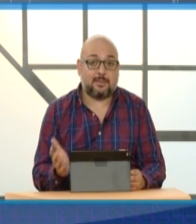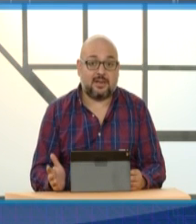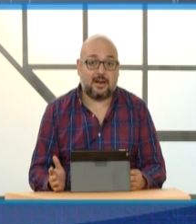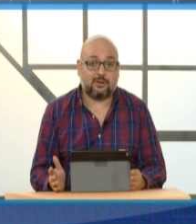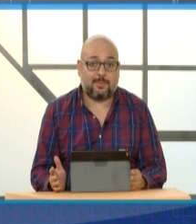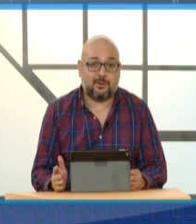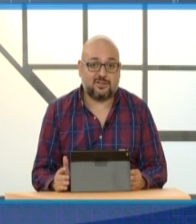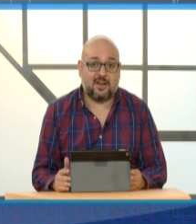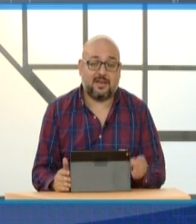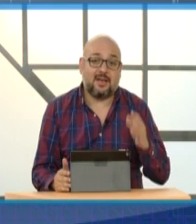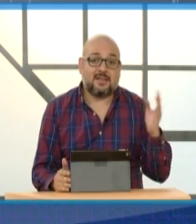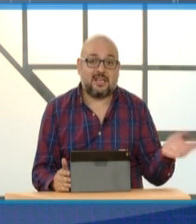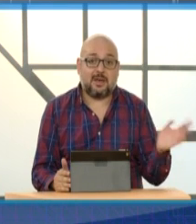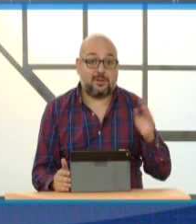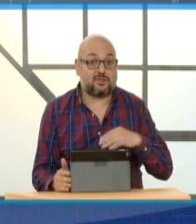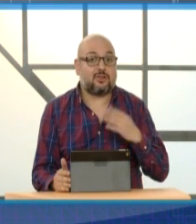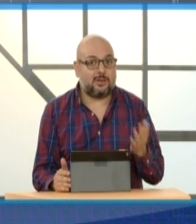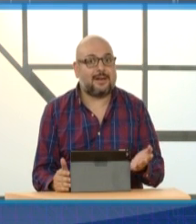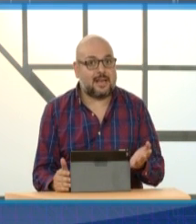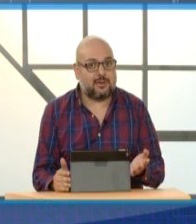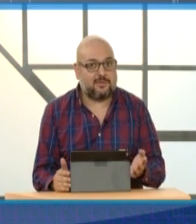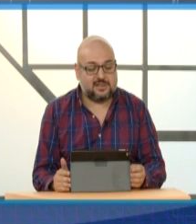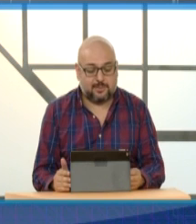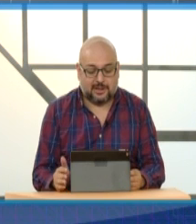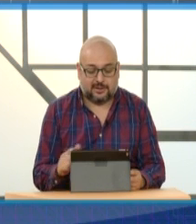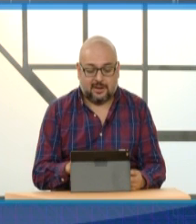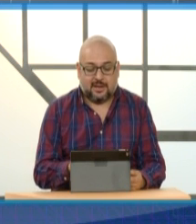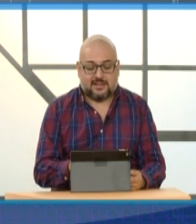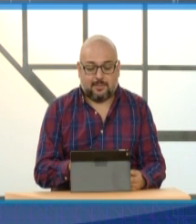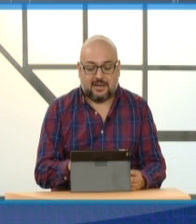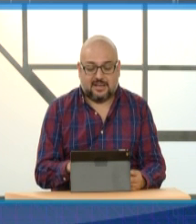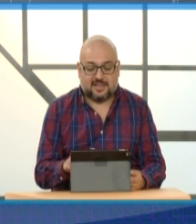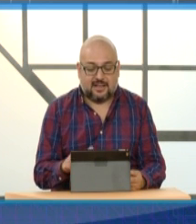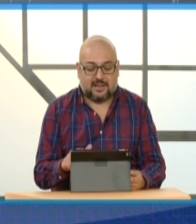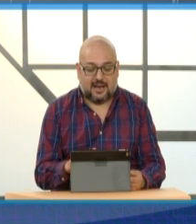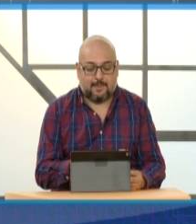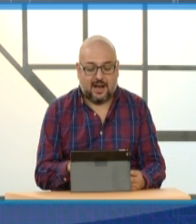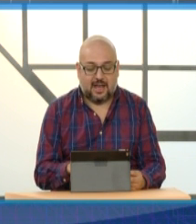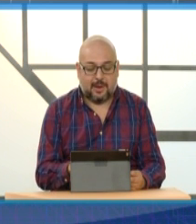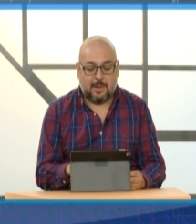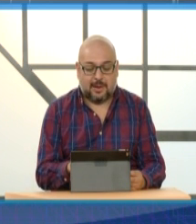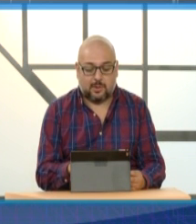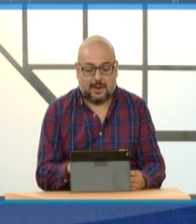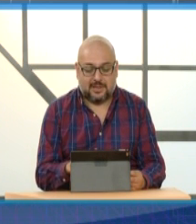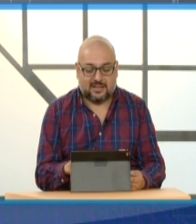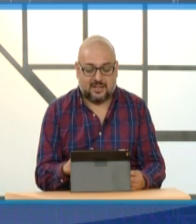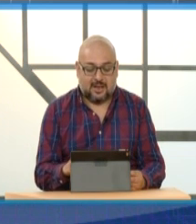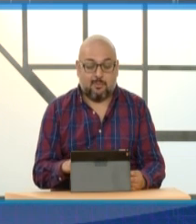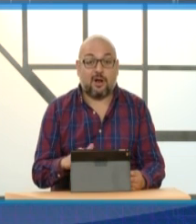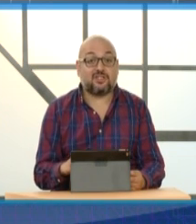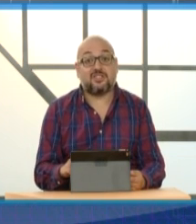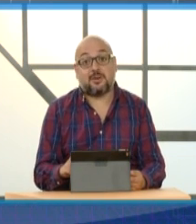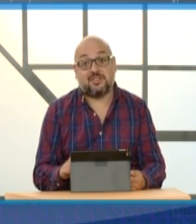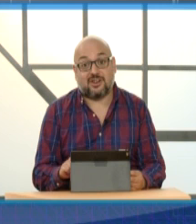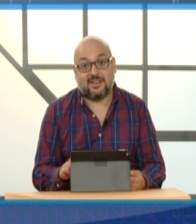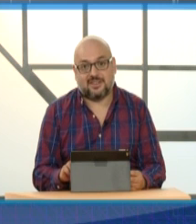esa también era la otra especulación que había. Si era de pesos o de dólares, hay una diferencia importante. Dice, Miguel del Cel deja la embajada de Panamá para volver a Midachi.